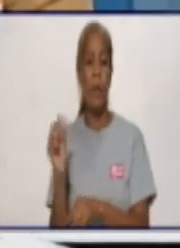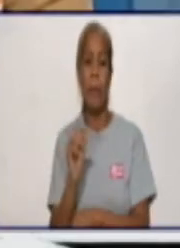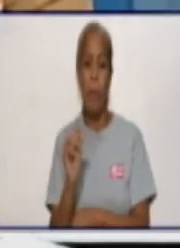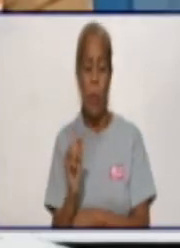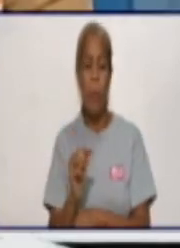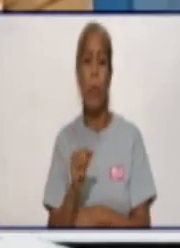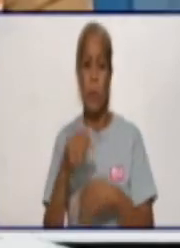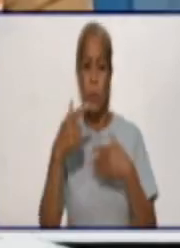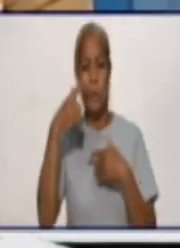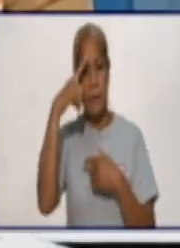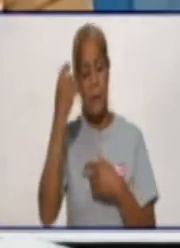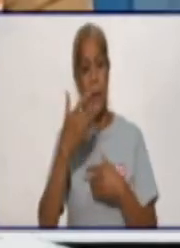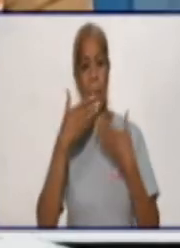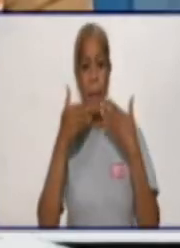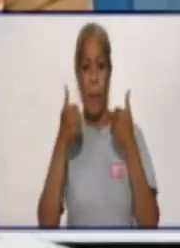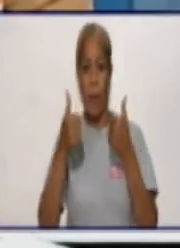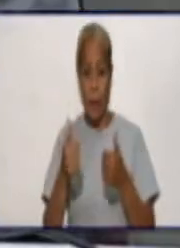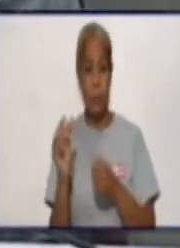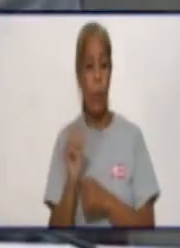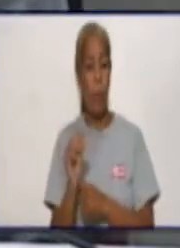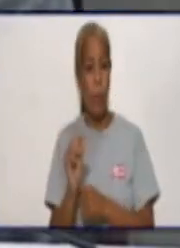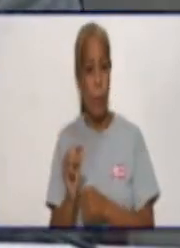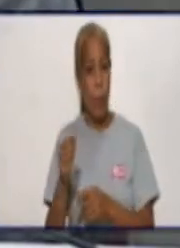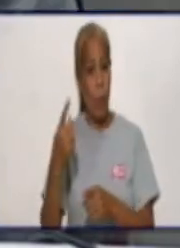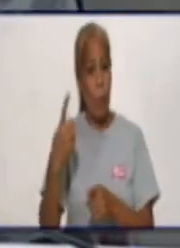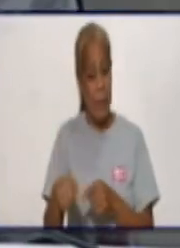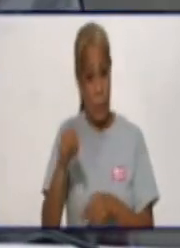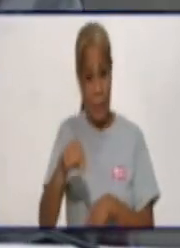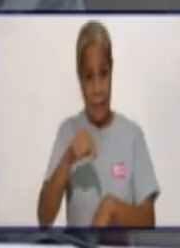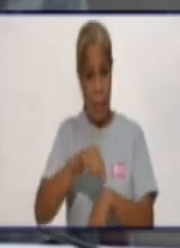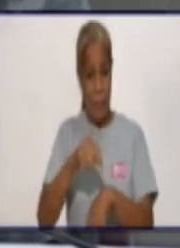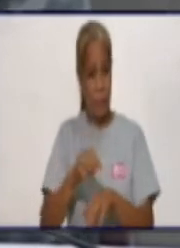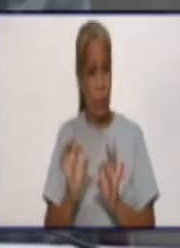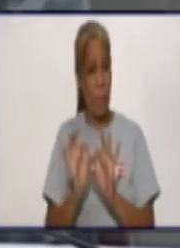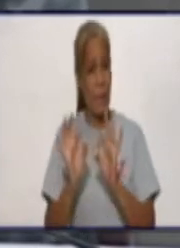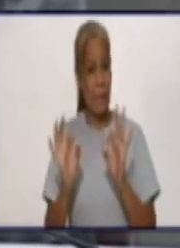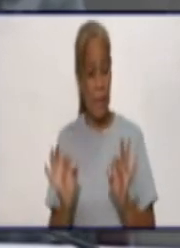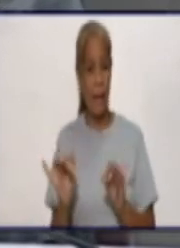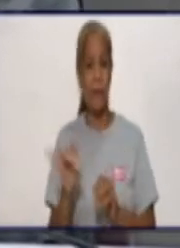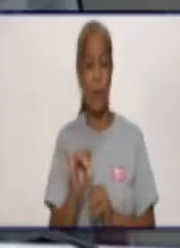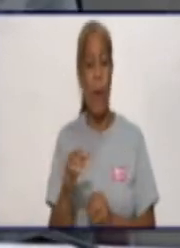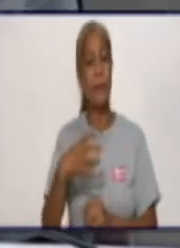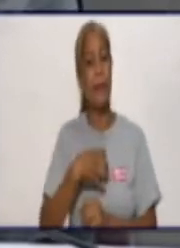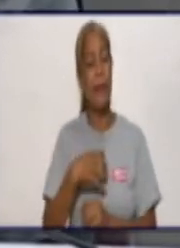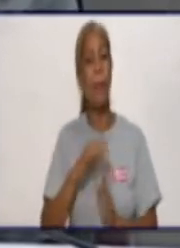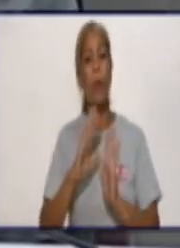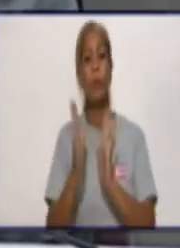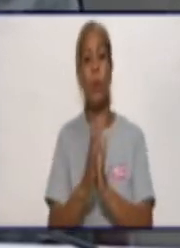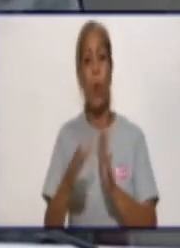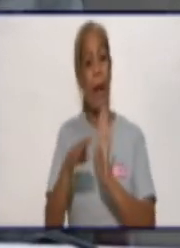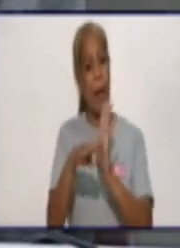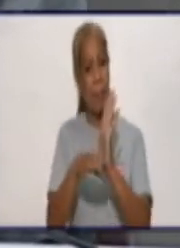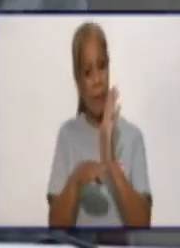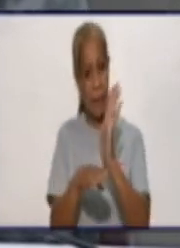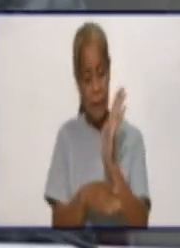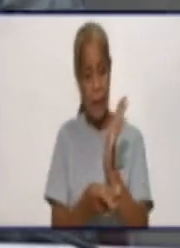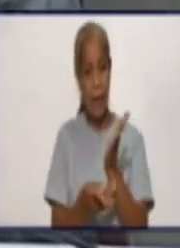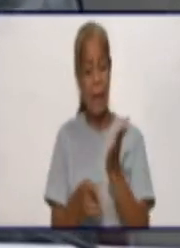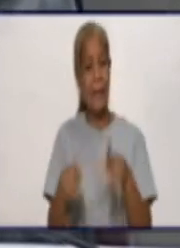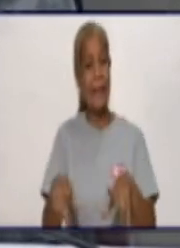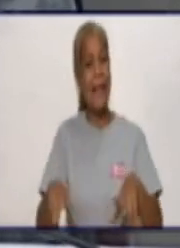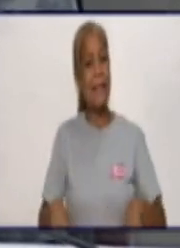aperturar y yo creo que en una coyuntura especial muy buena yo creo que tenemos también las medidas que está tomando el país hay que tener